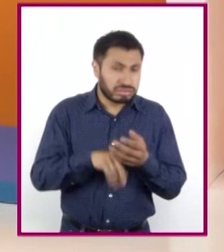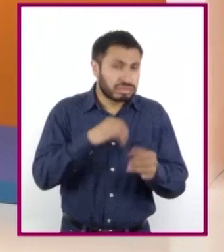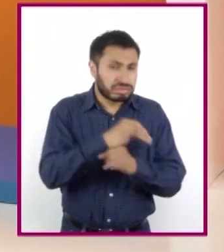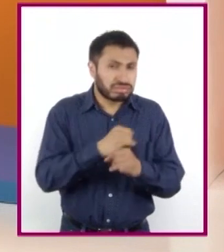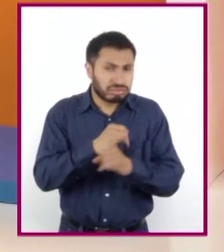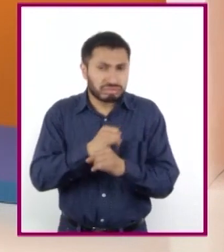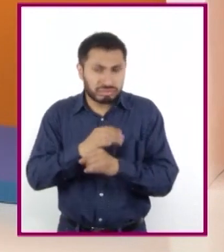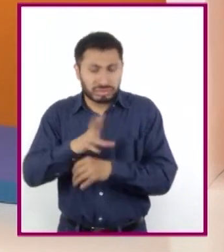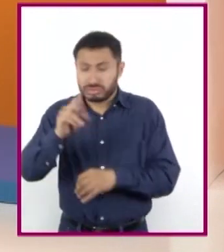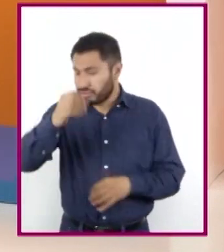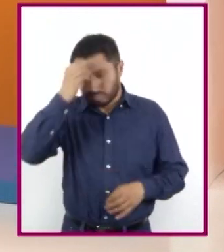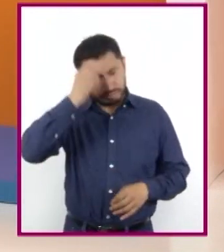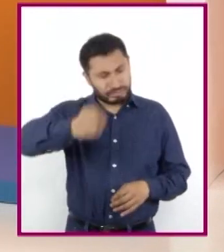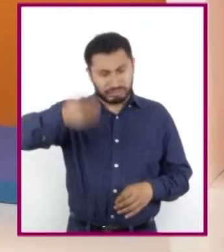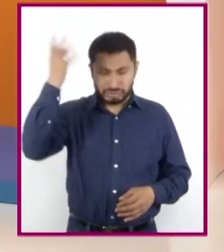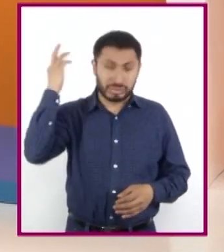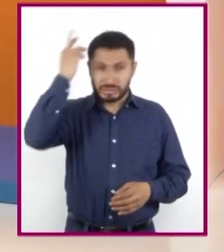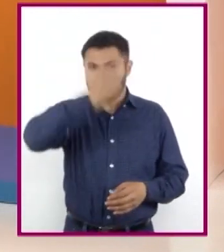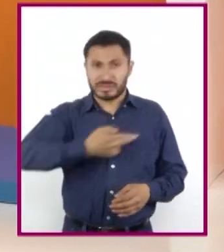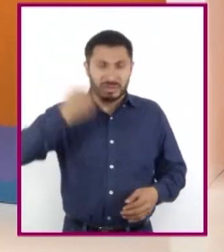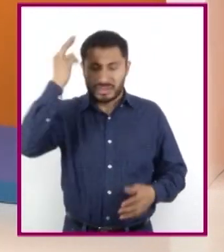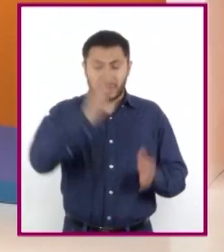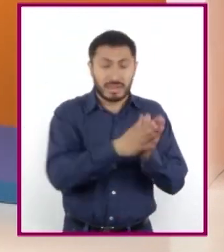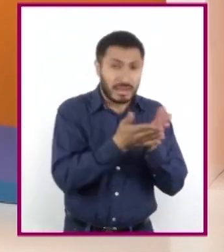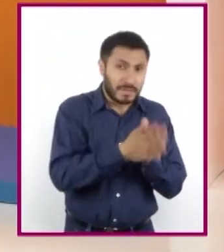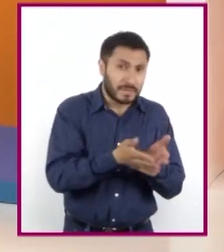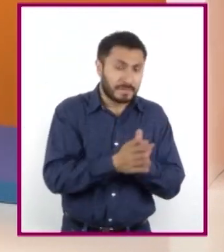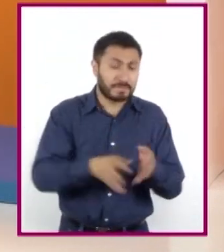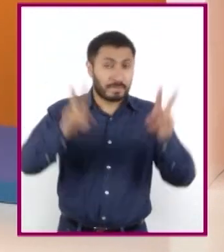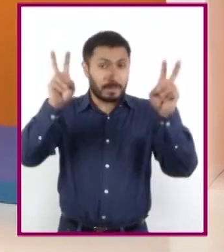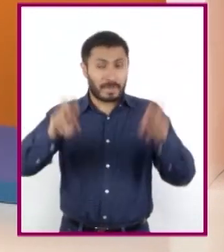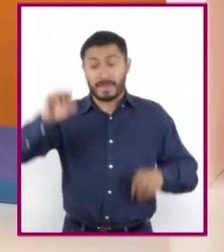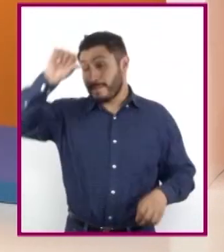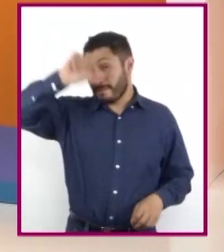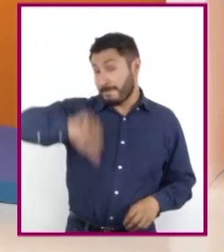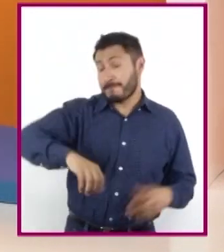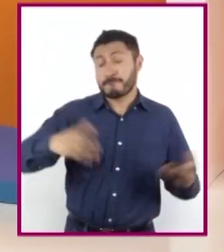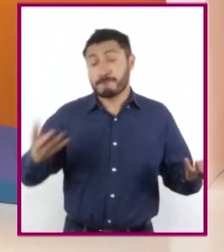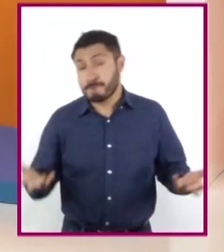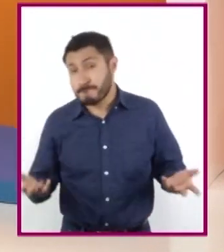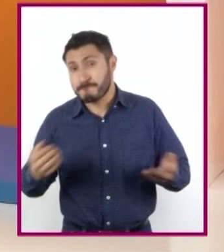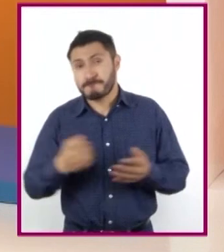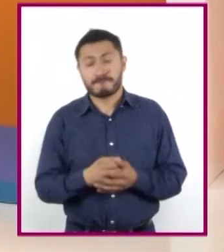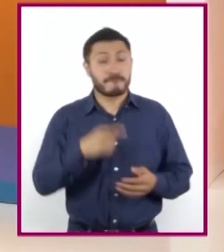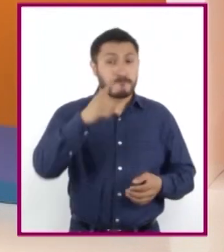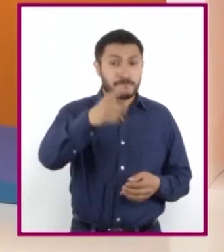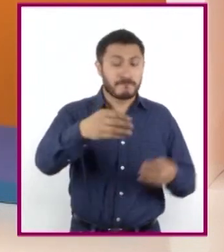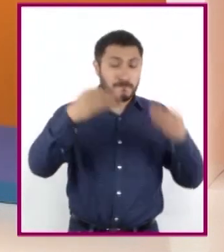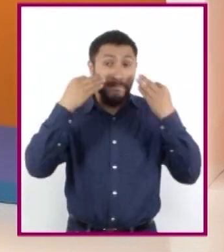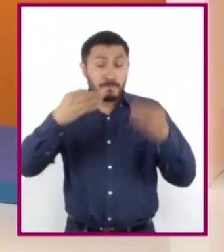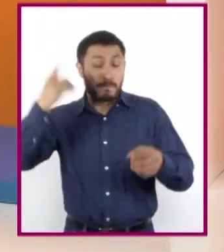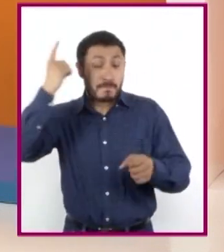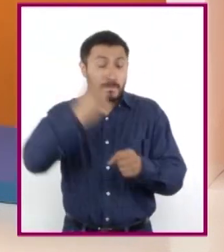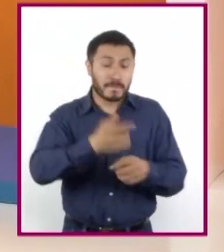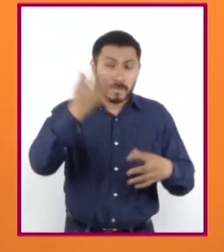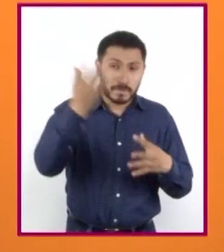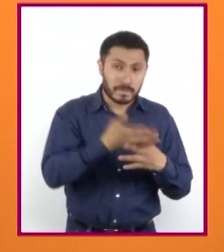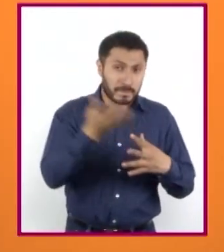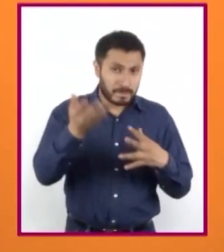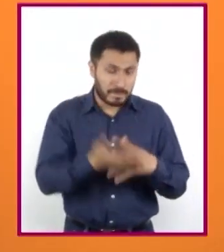olviden consultar su libro de texto. El tema del día de hoy lo podrán encontrar en el bloque